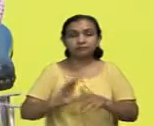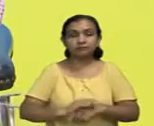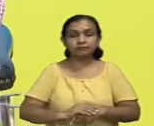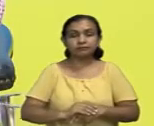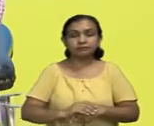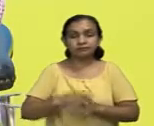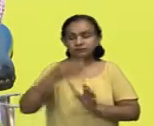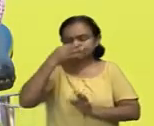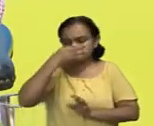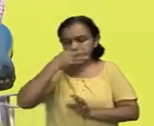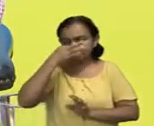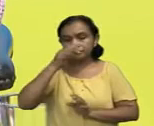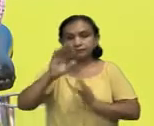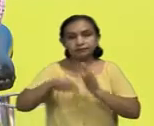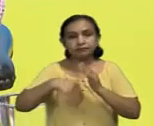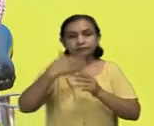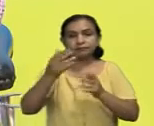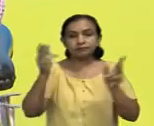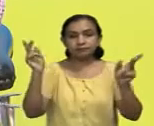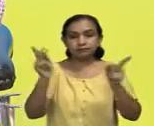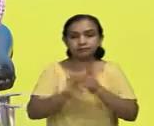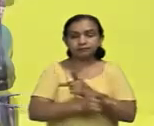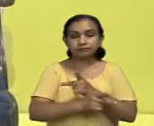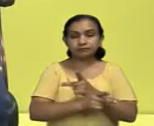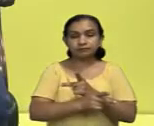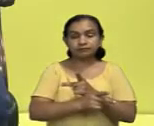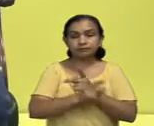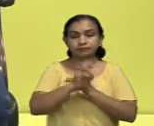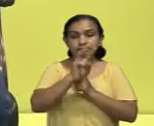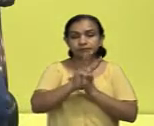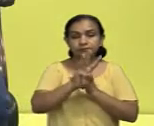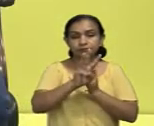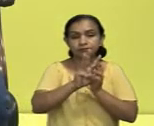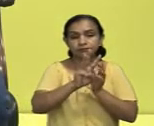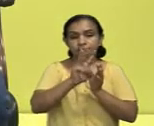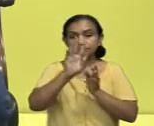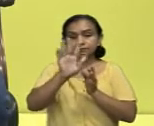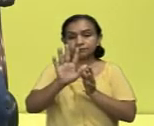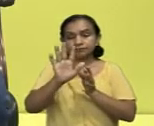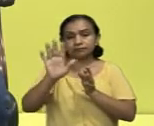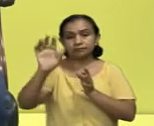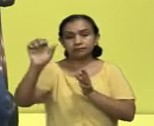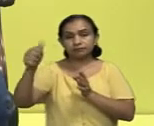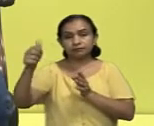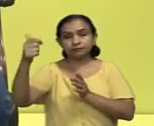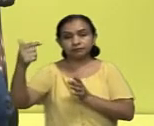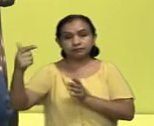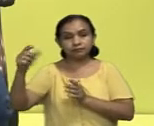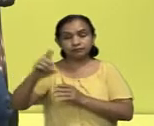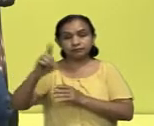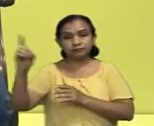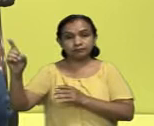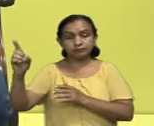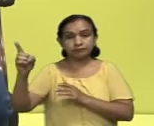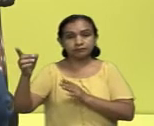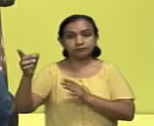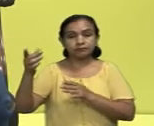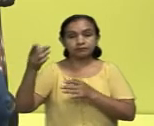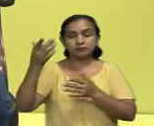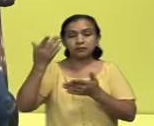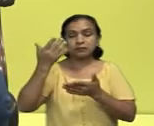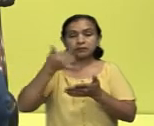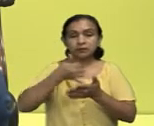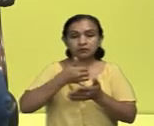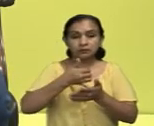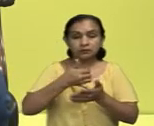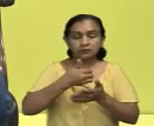gripe. Pero viene la fase crítica, que va entre el tercero, quinto hasta sexto día, que son el descenso de las plaquetas, los